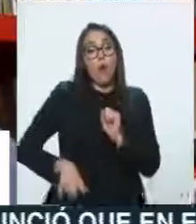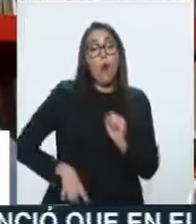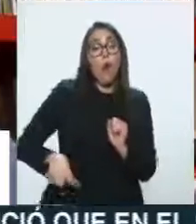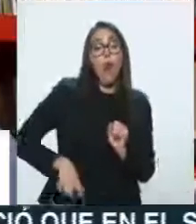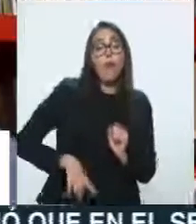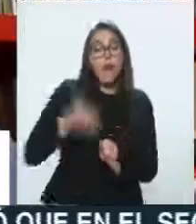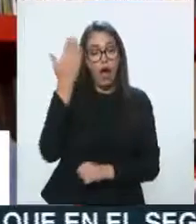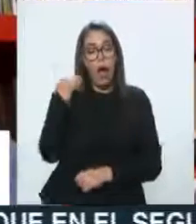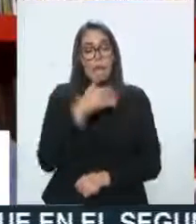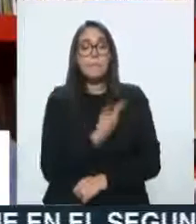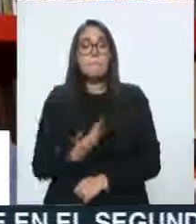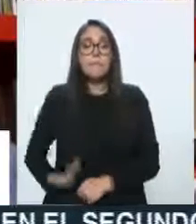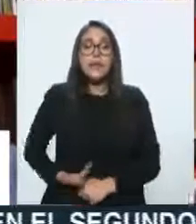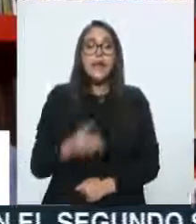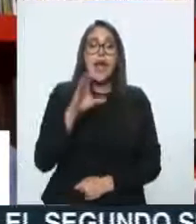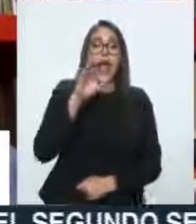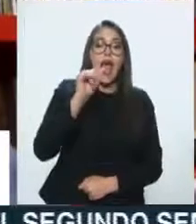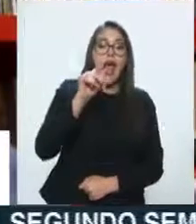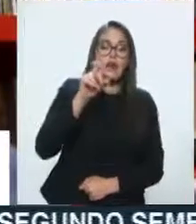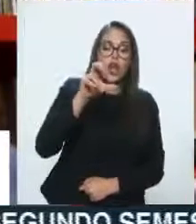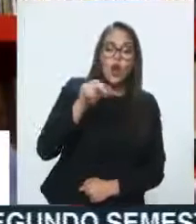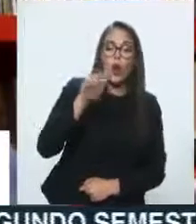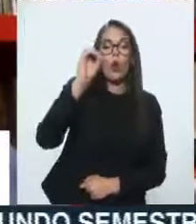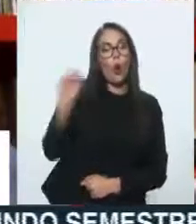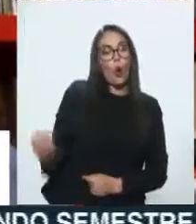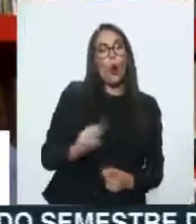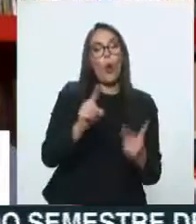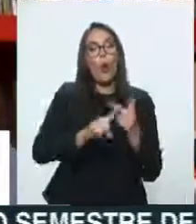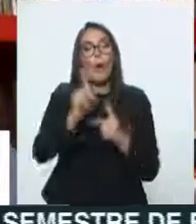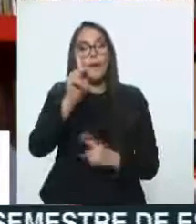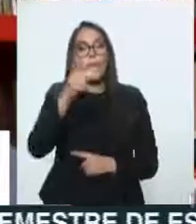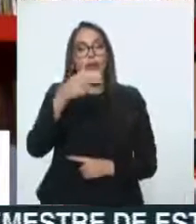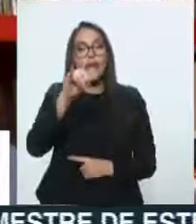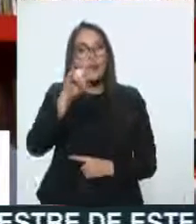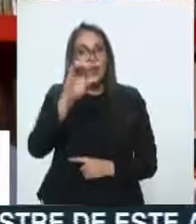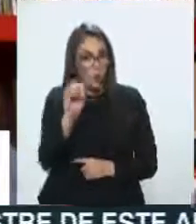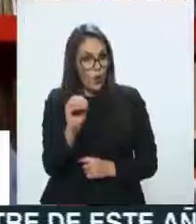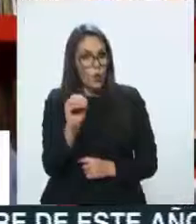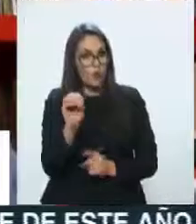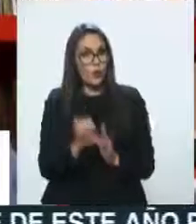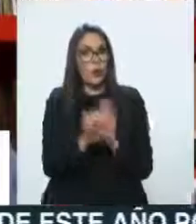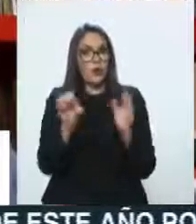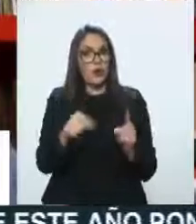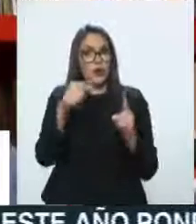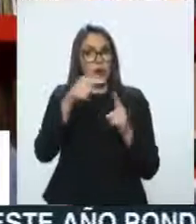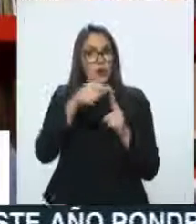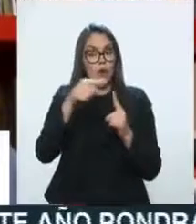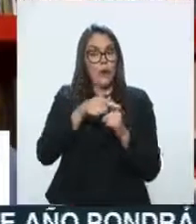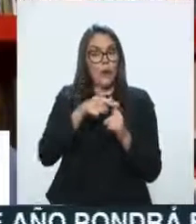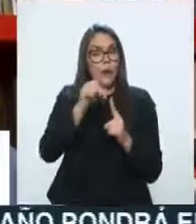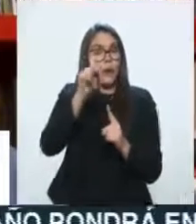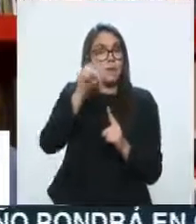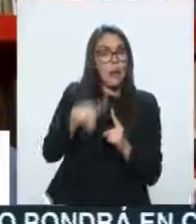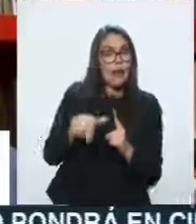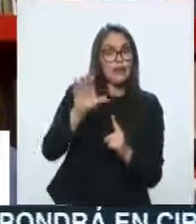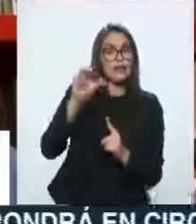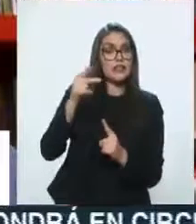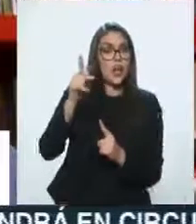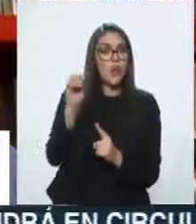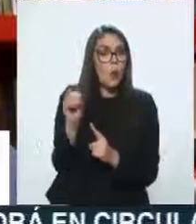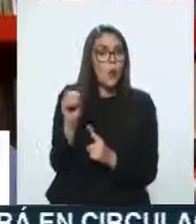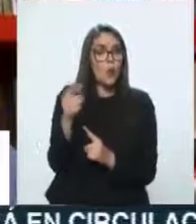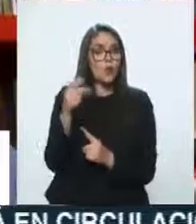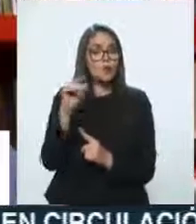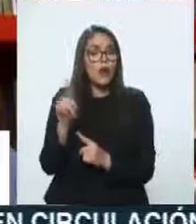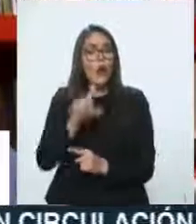Peña Nieto, y yo creo que va a haber, nos gobernó el PAN, el Chapo Guzmán y luego el PRI, ¿no? Es